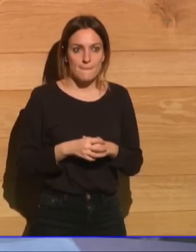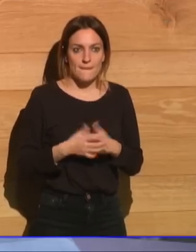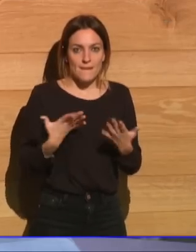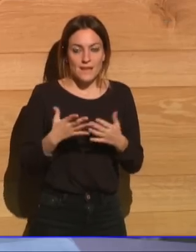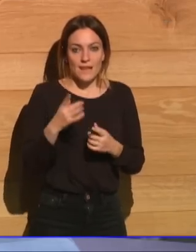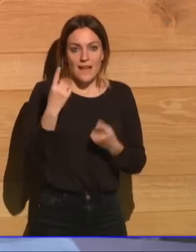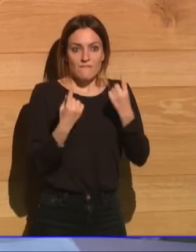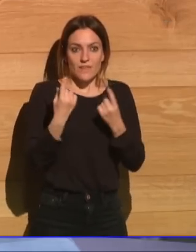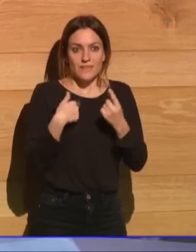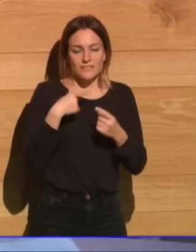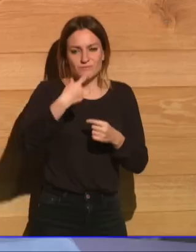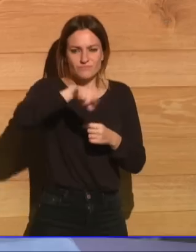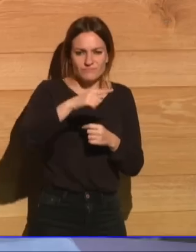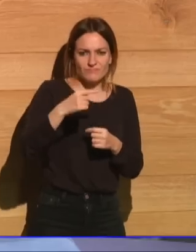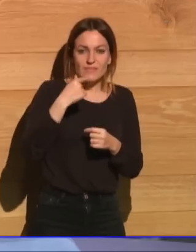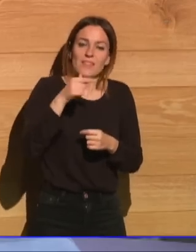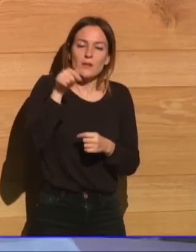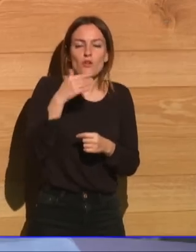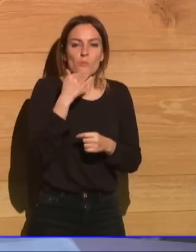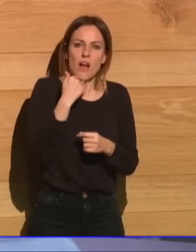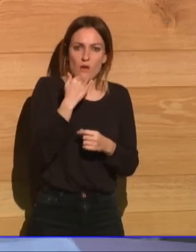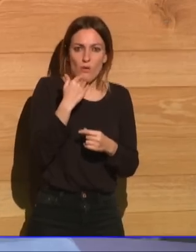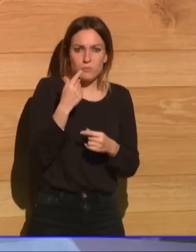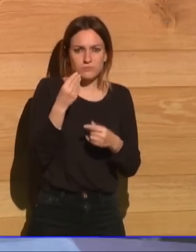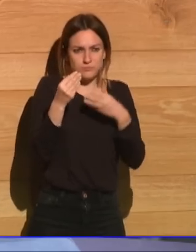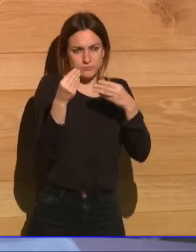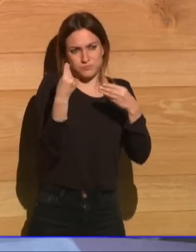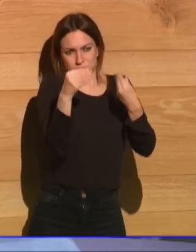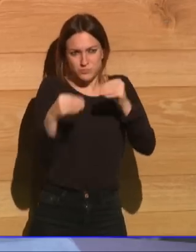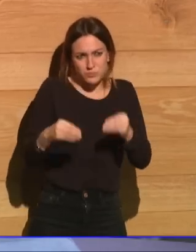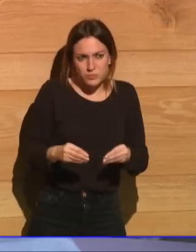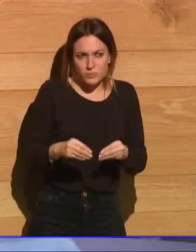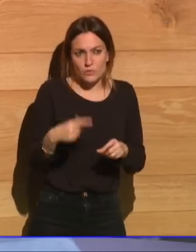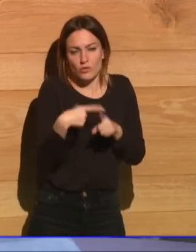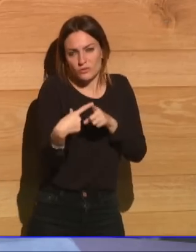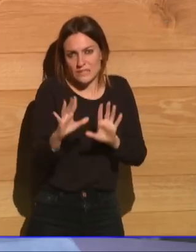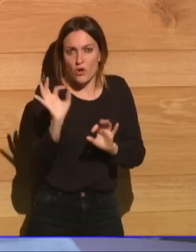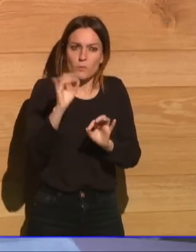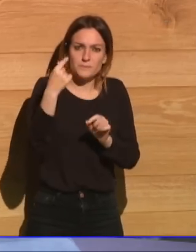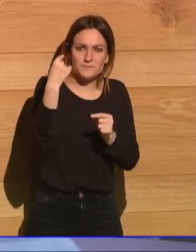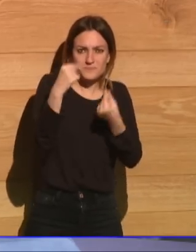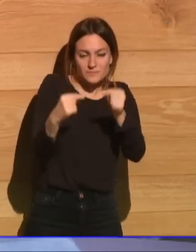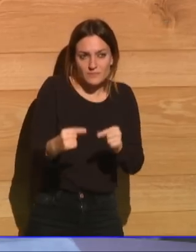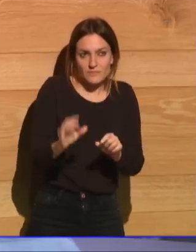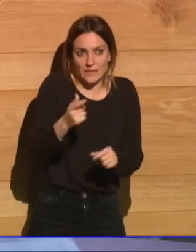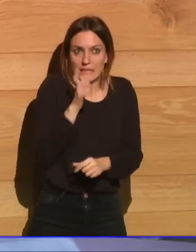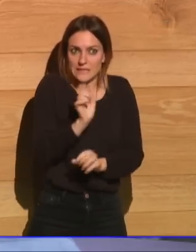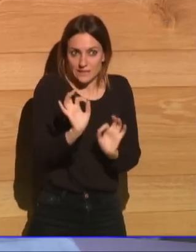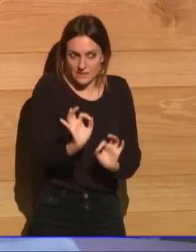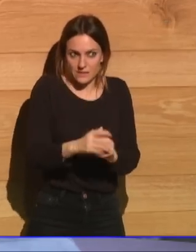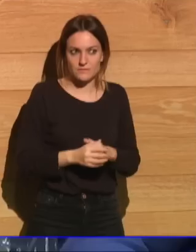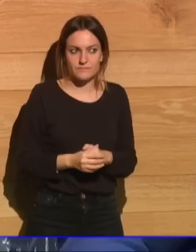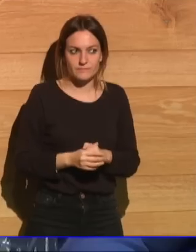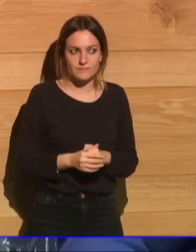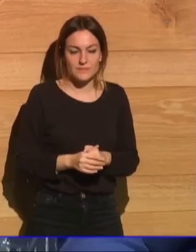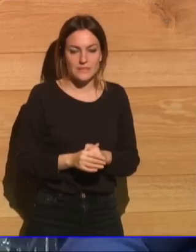tachaba muchas veces de esteticista vacuo o de efectista, que eran términos muy... Bueno, sí, así era. Ya,